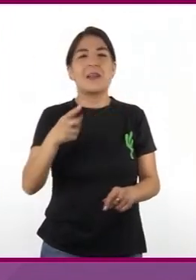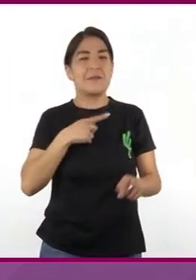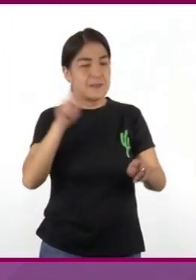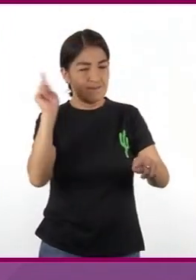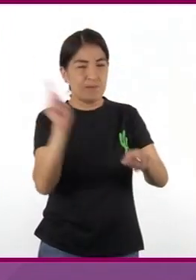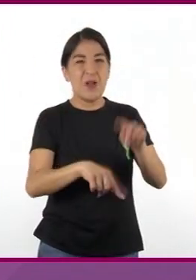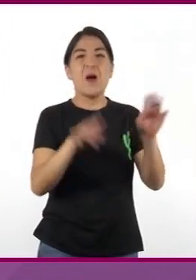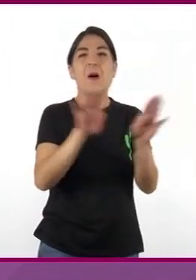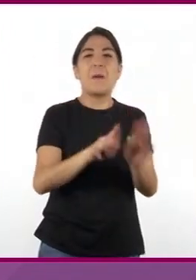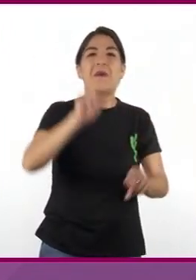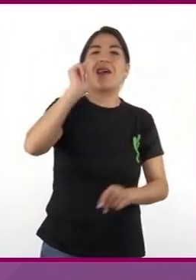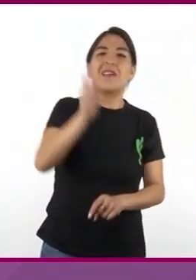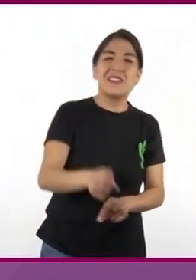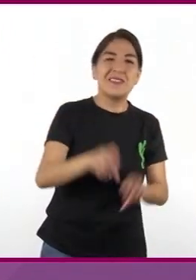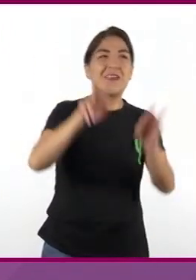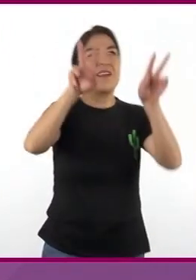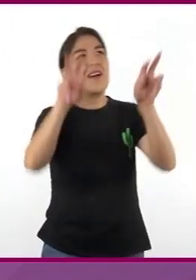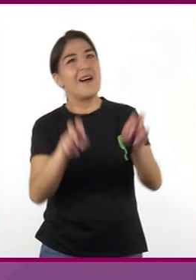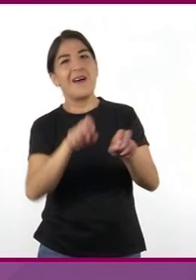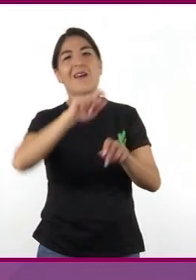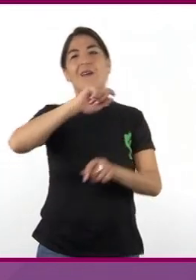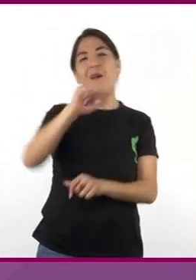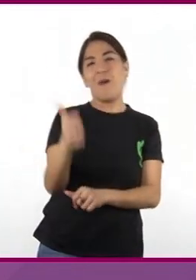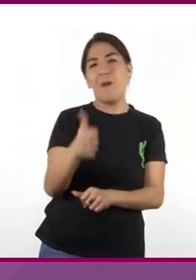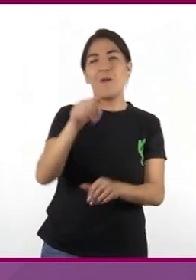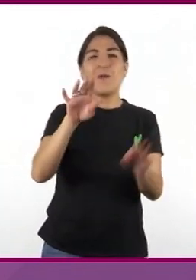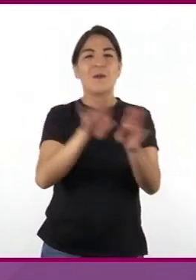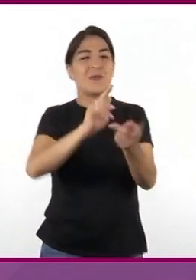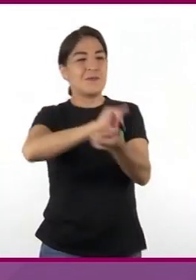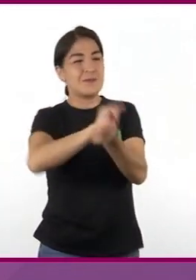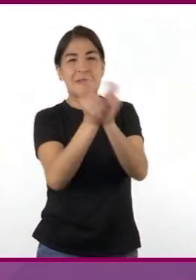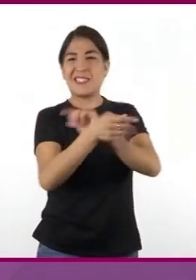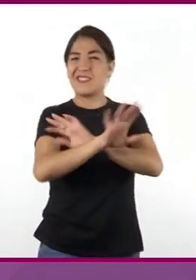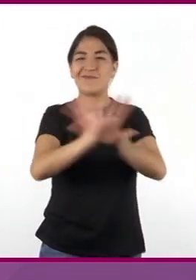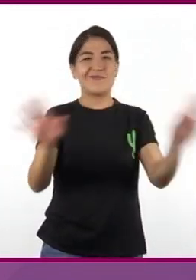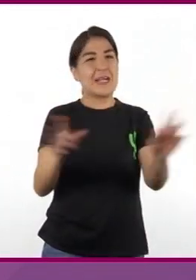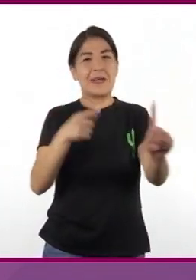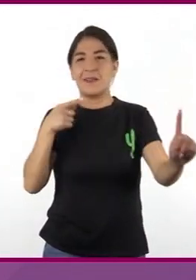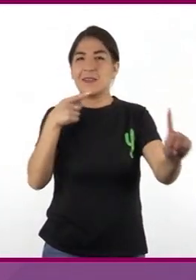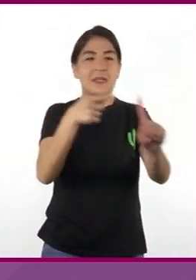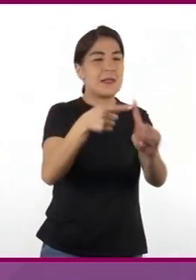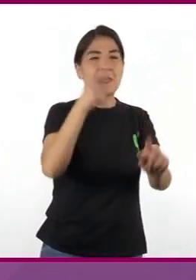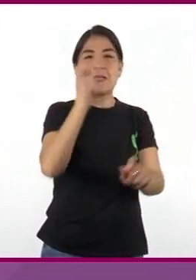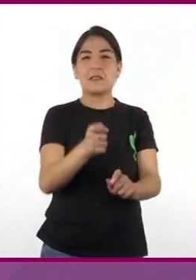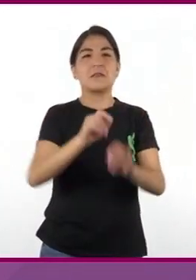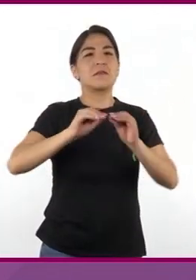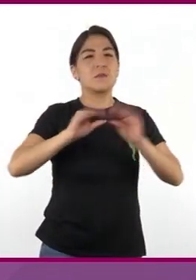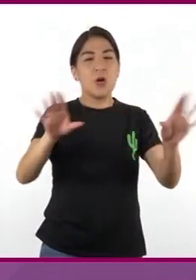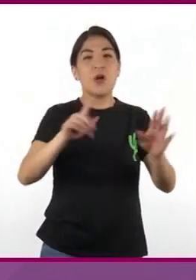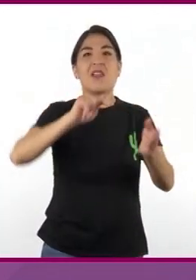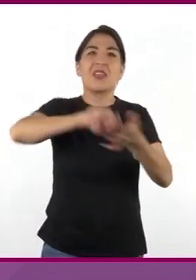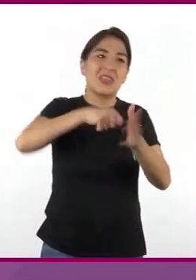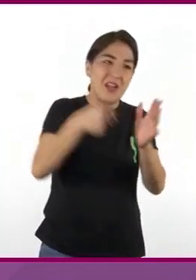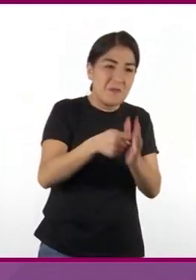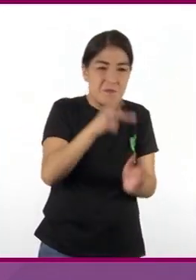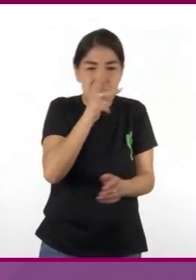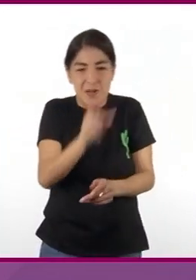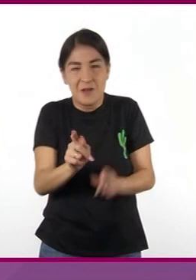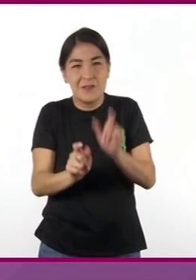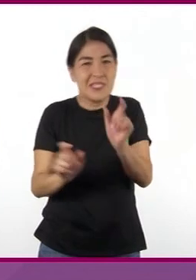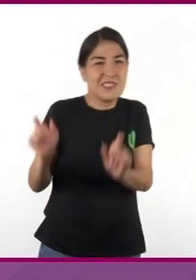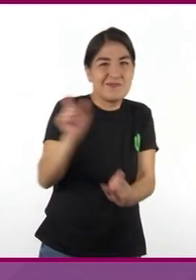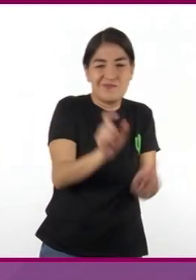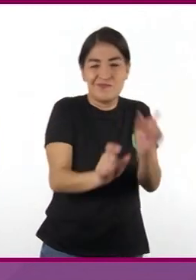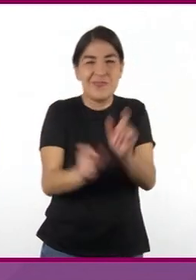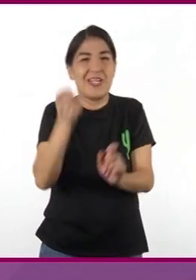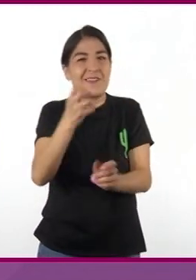de metáforas y adjetivos propios del lenguaje literario, tanto como el exceso de tecnicismos propios del